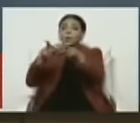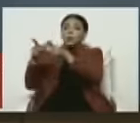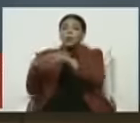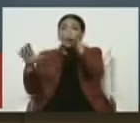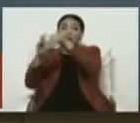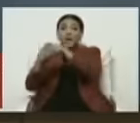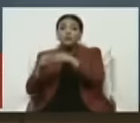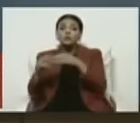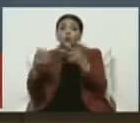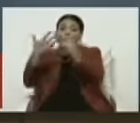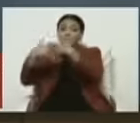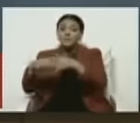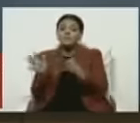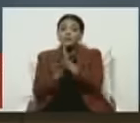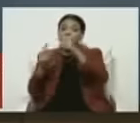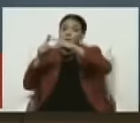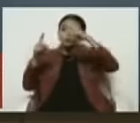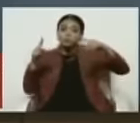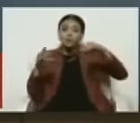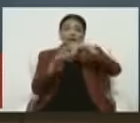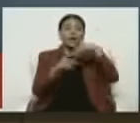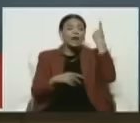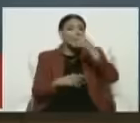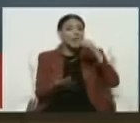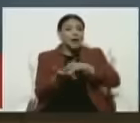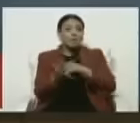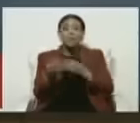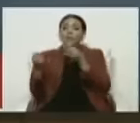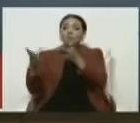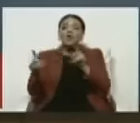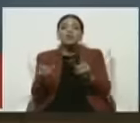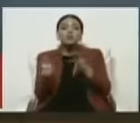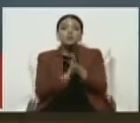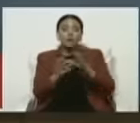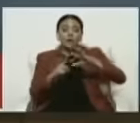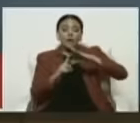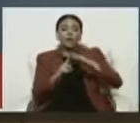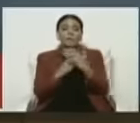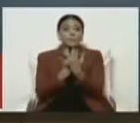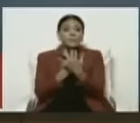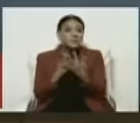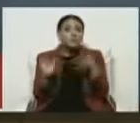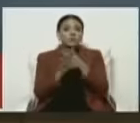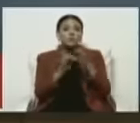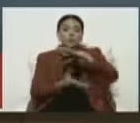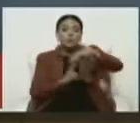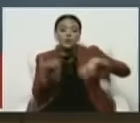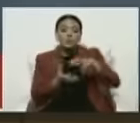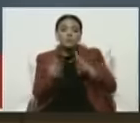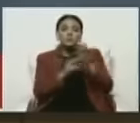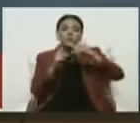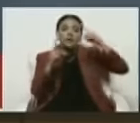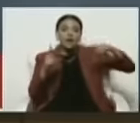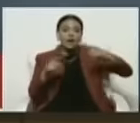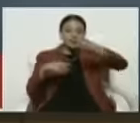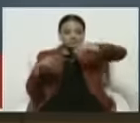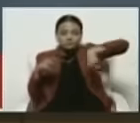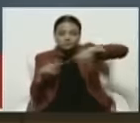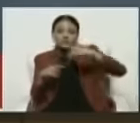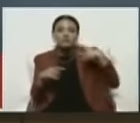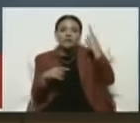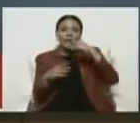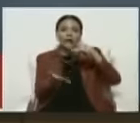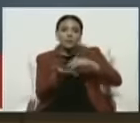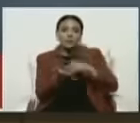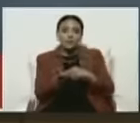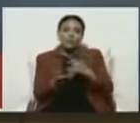servicio eléctrico, ya que provoca fallas en la generación de energía y daños en las torres de transmisión. Obviamente fueron imputados